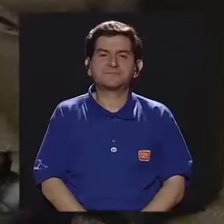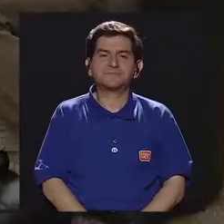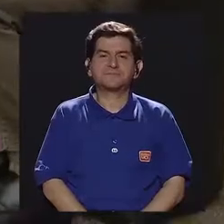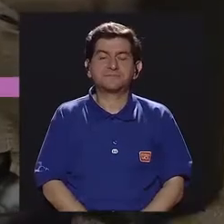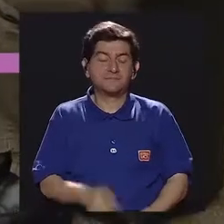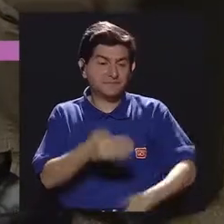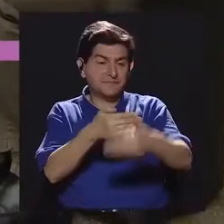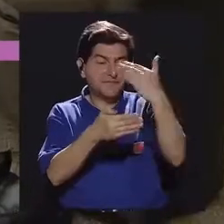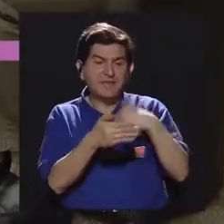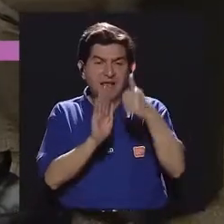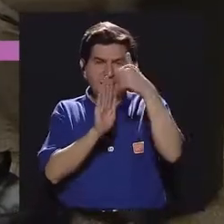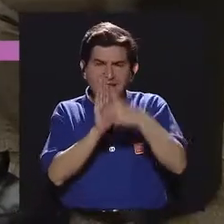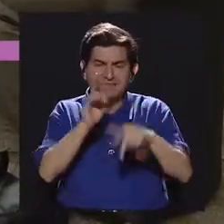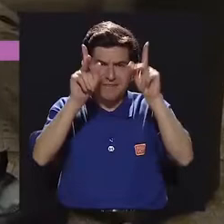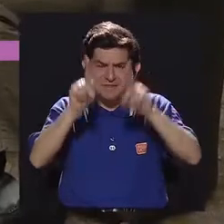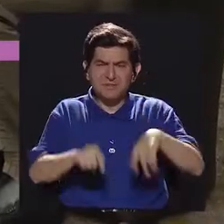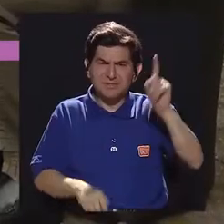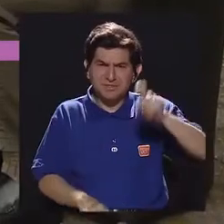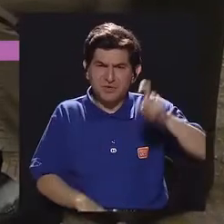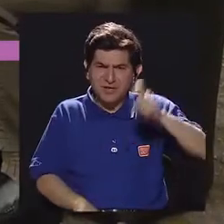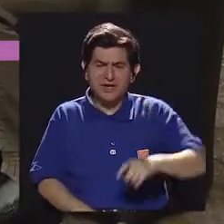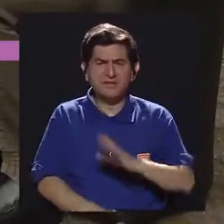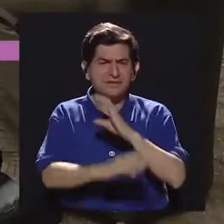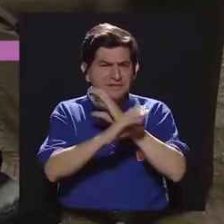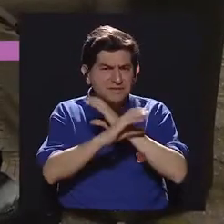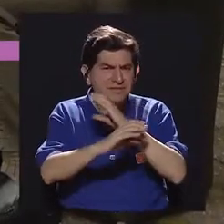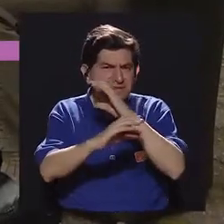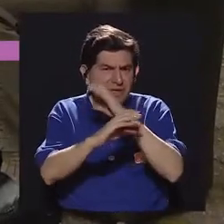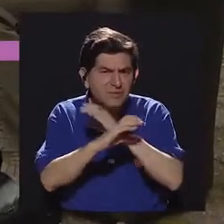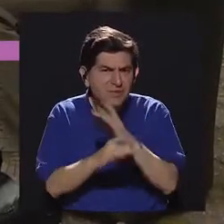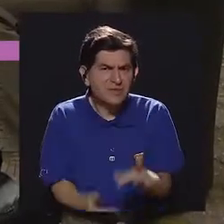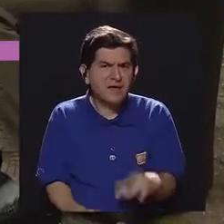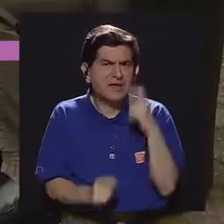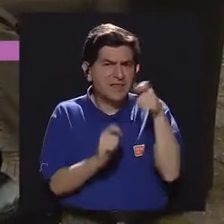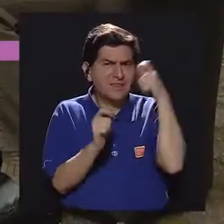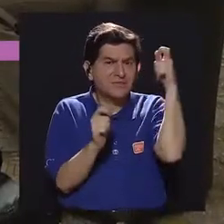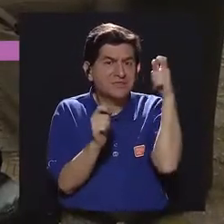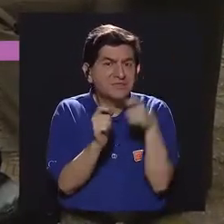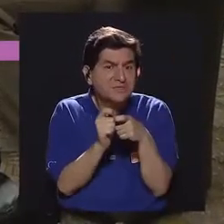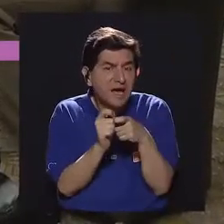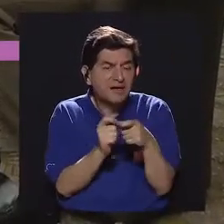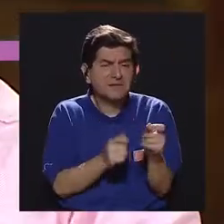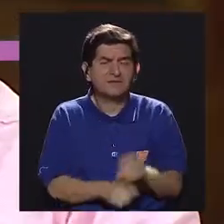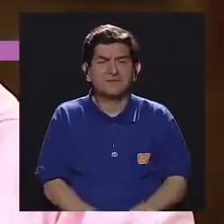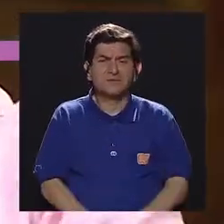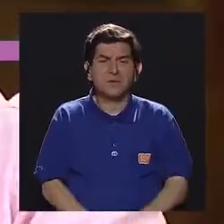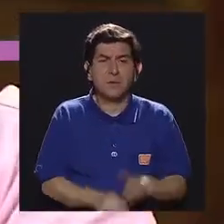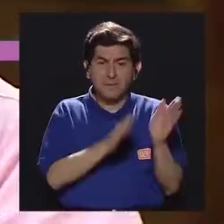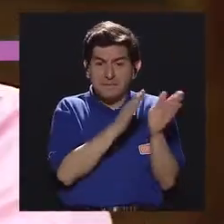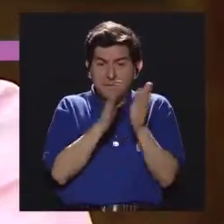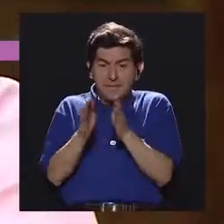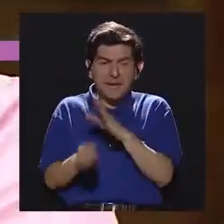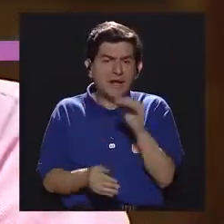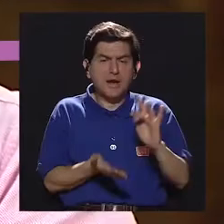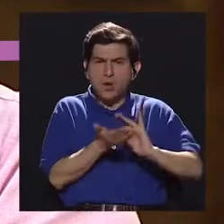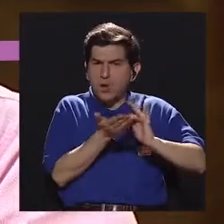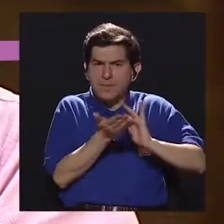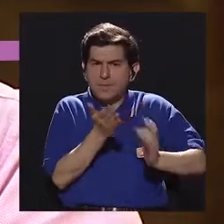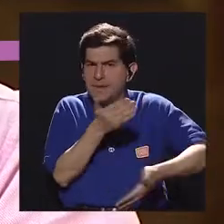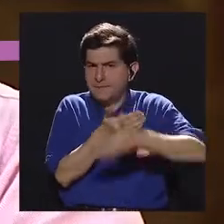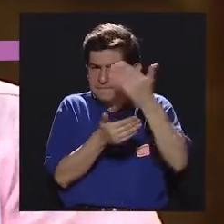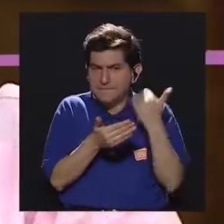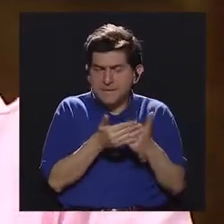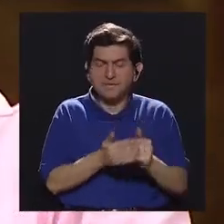Doctor, ¿y previo a la cirugía el paciente tiene que tener algún cuidado en específico, en especial algo que ustedes recomienden, o algún